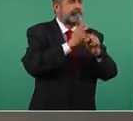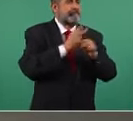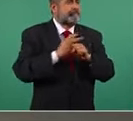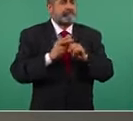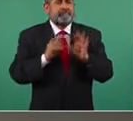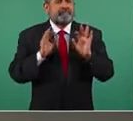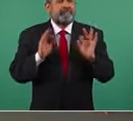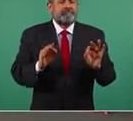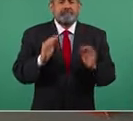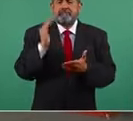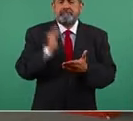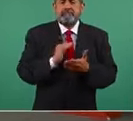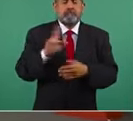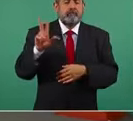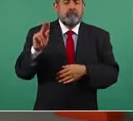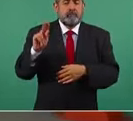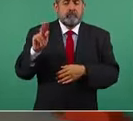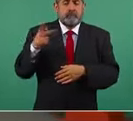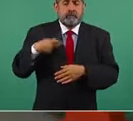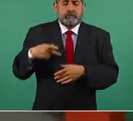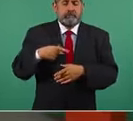para 80 pasajeros.